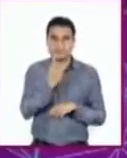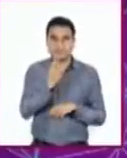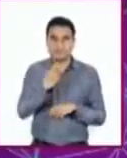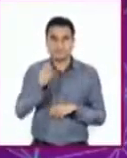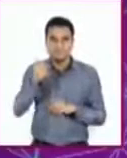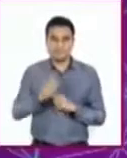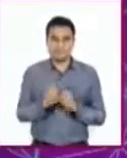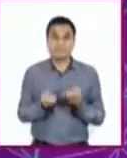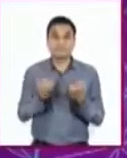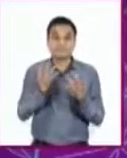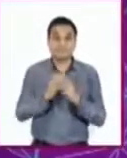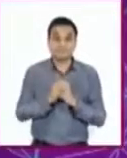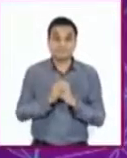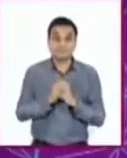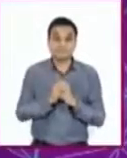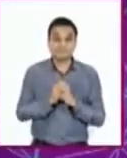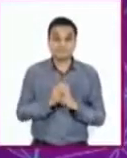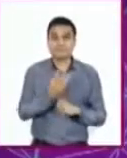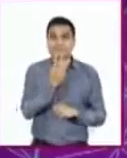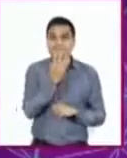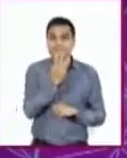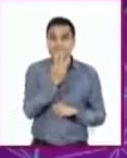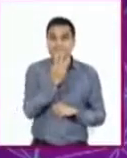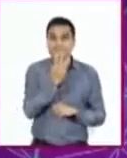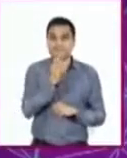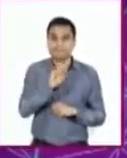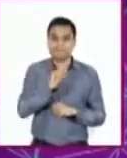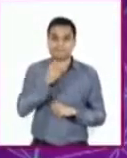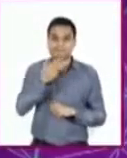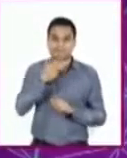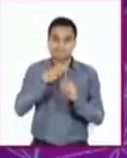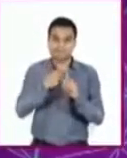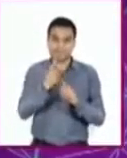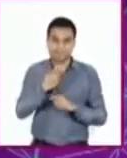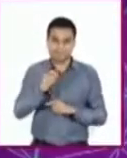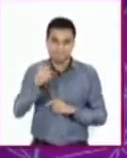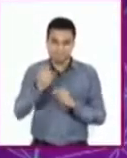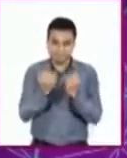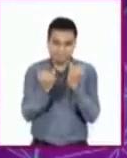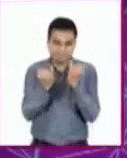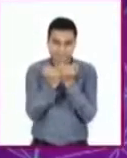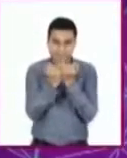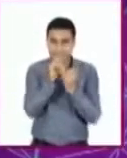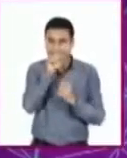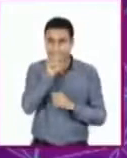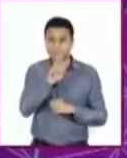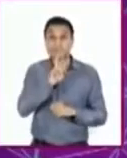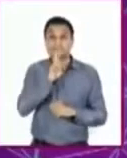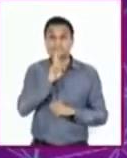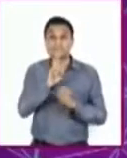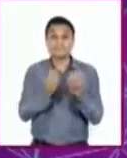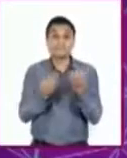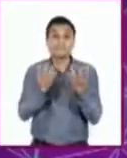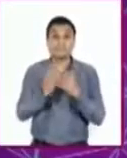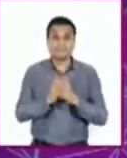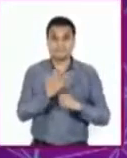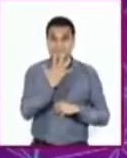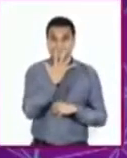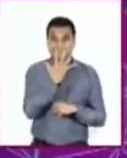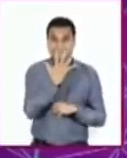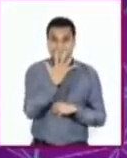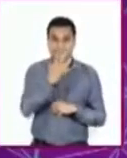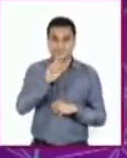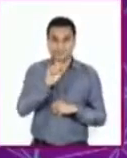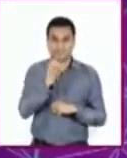a 3 enteros 8 décimos más 1 entero 6 décimos, que es igual a 5 enteros